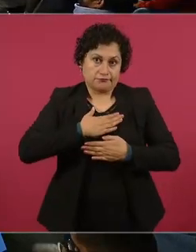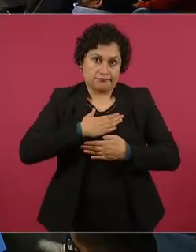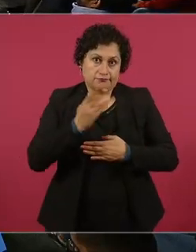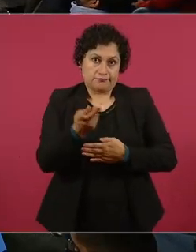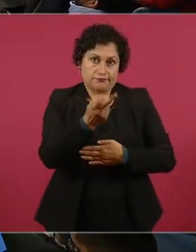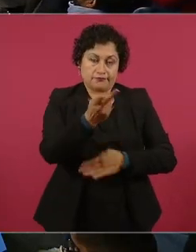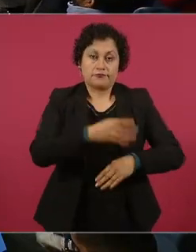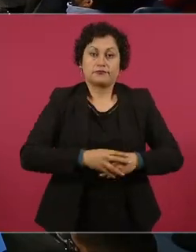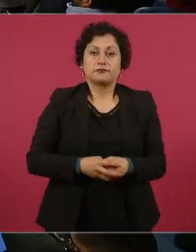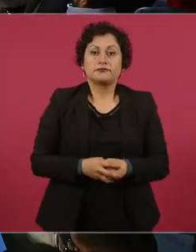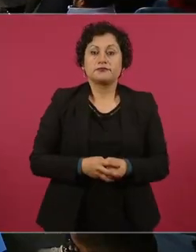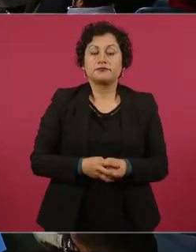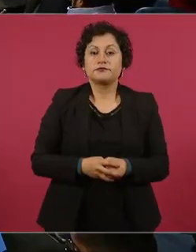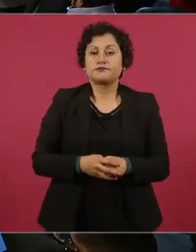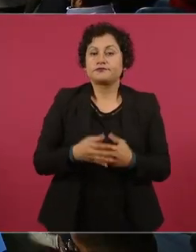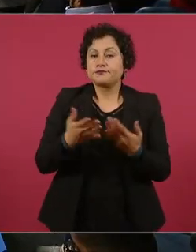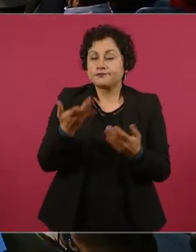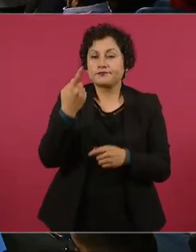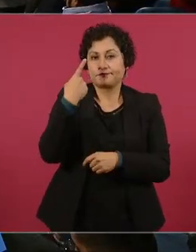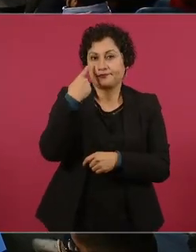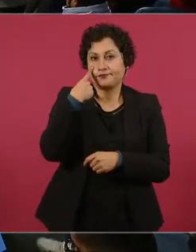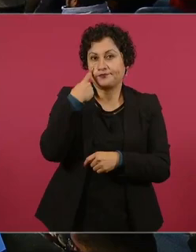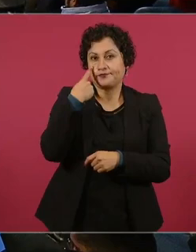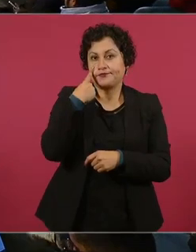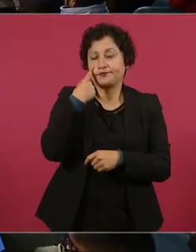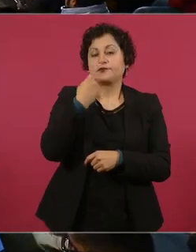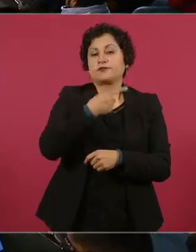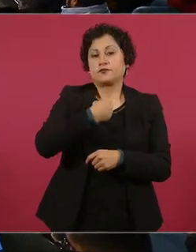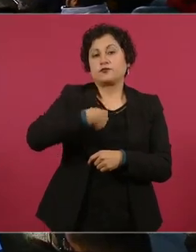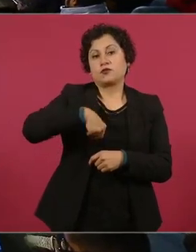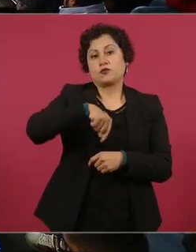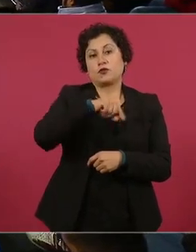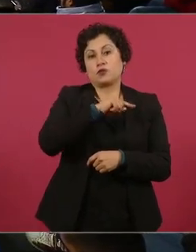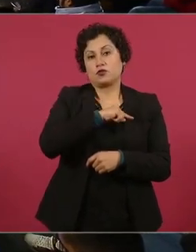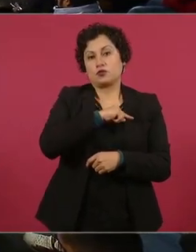que hacerlo, es una obligación.